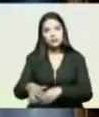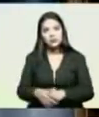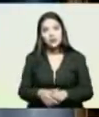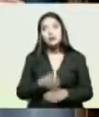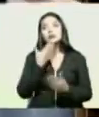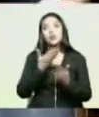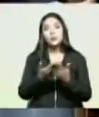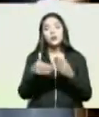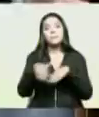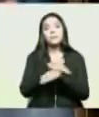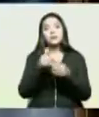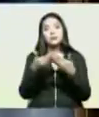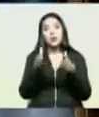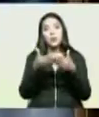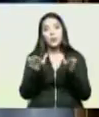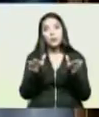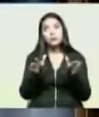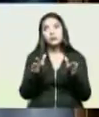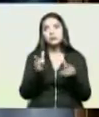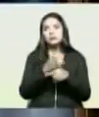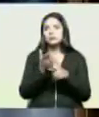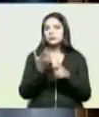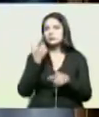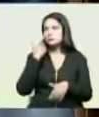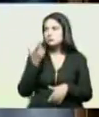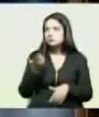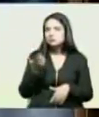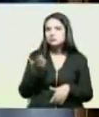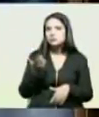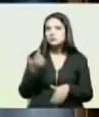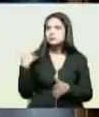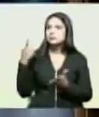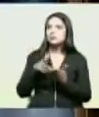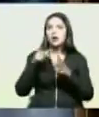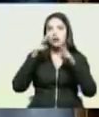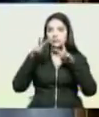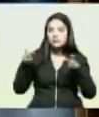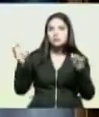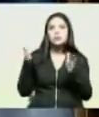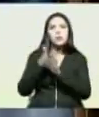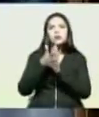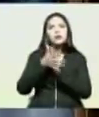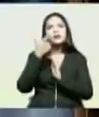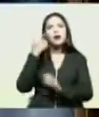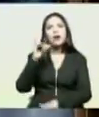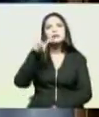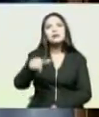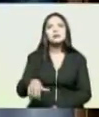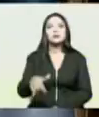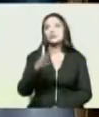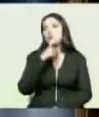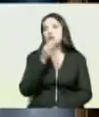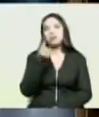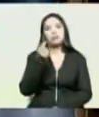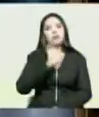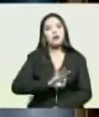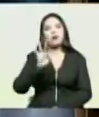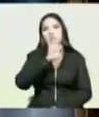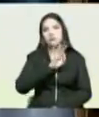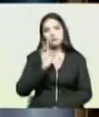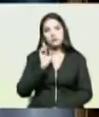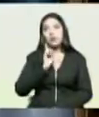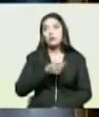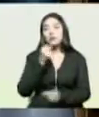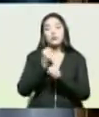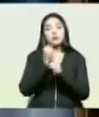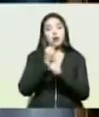pidió al Ministerio Público, de pronto usted vio que cuando venimos a revisar, bueno, vamos a ver qué hay aquí, no había nada. Tuvimos que hacer